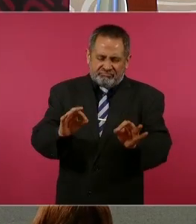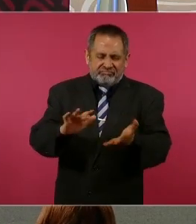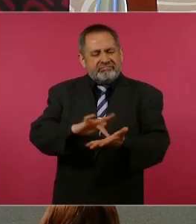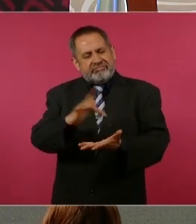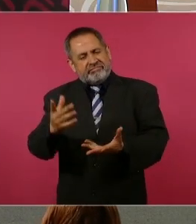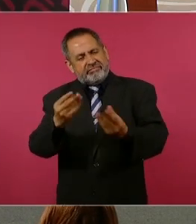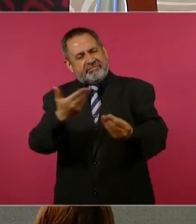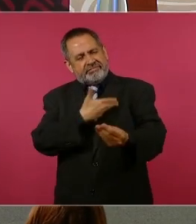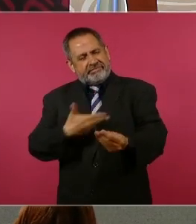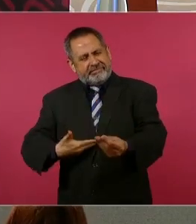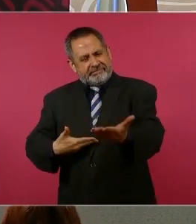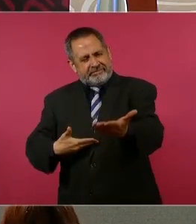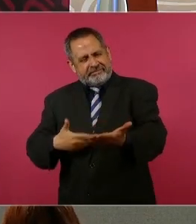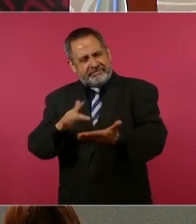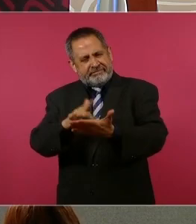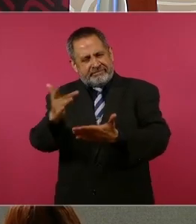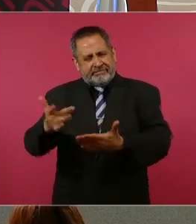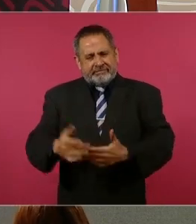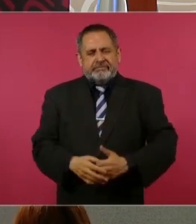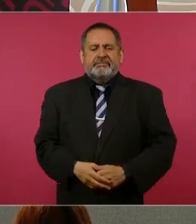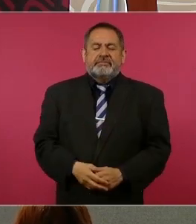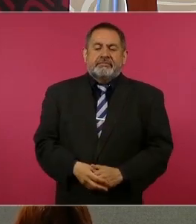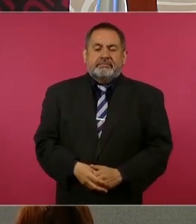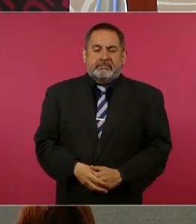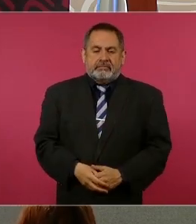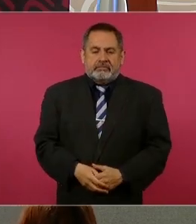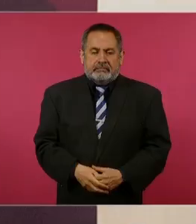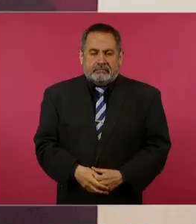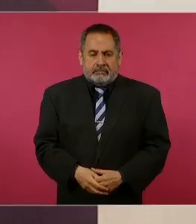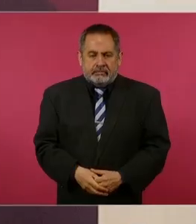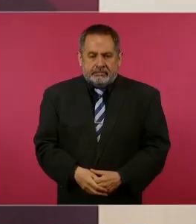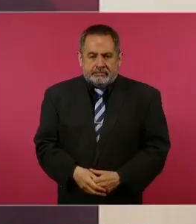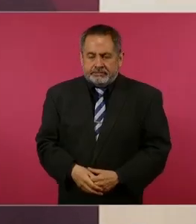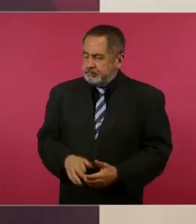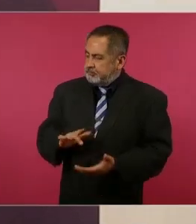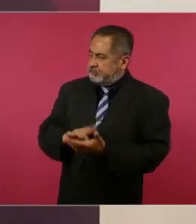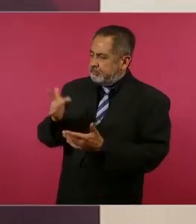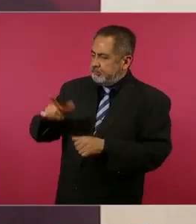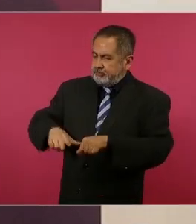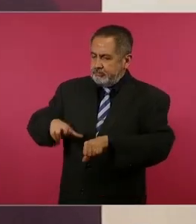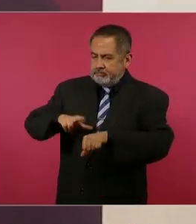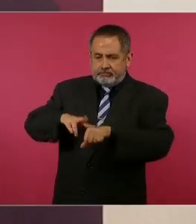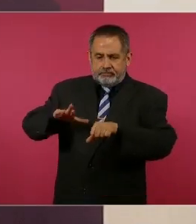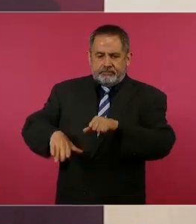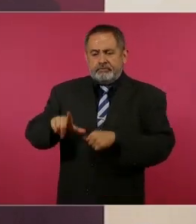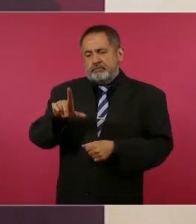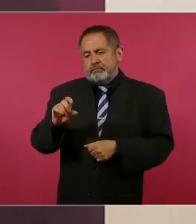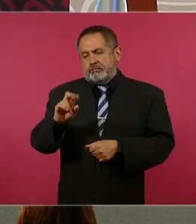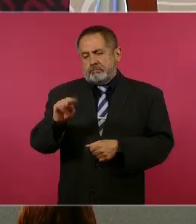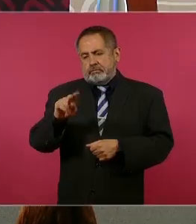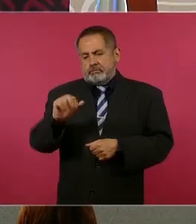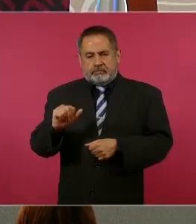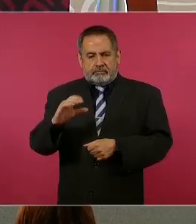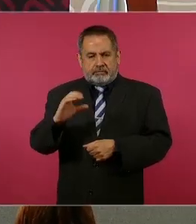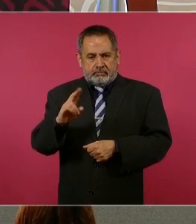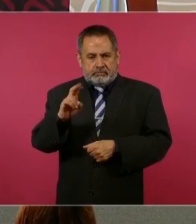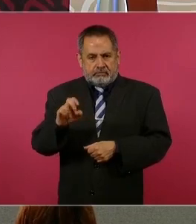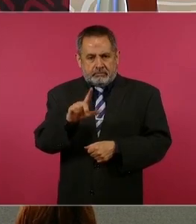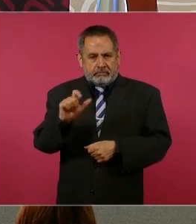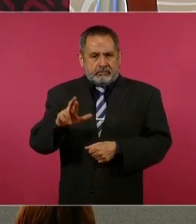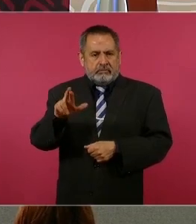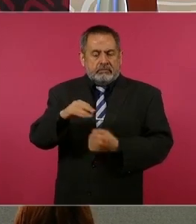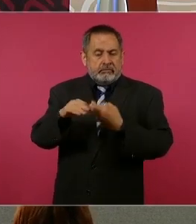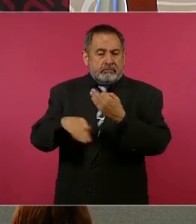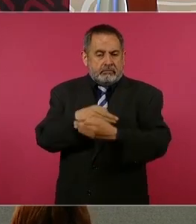nuevamente, señor presidente. Muchas gracias, gobernadora. Lorena Cuellar, a todo